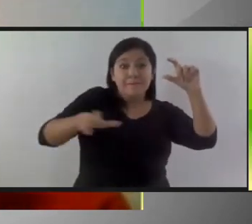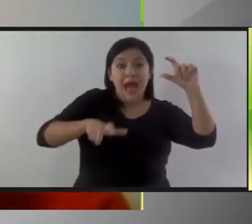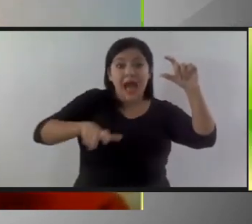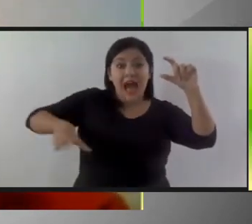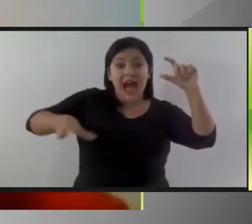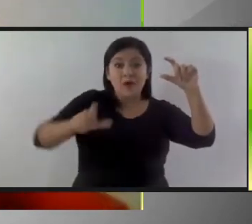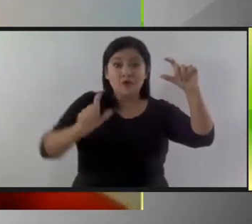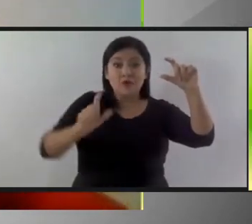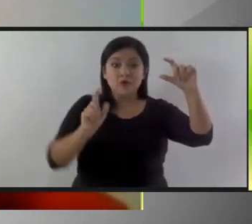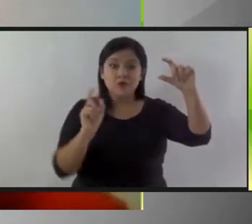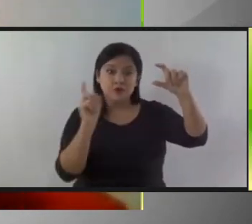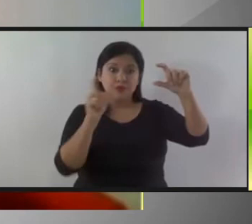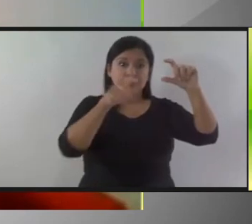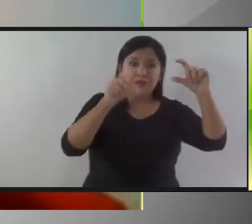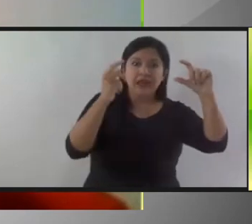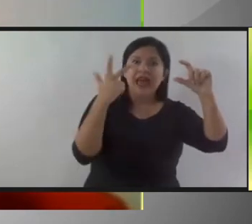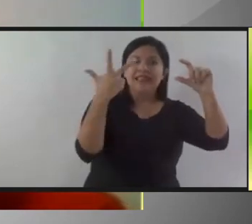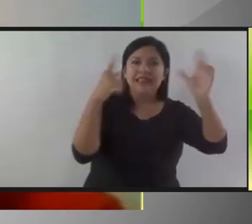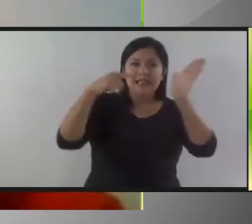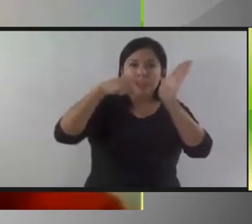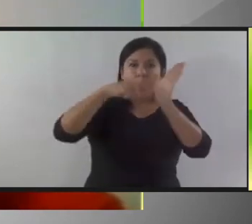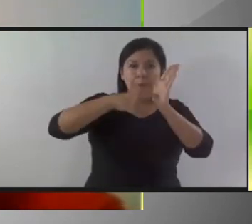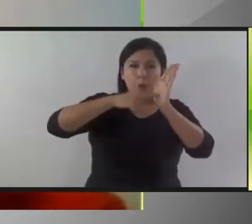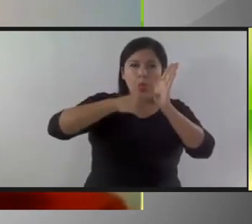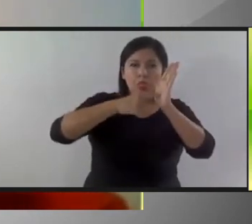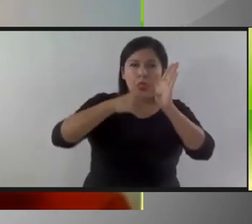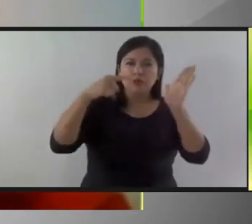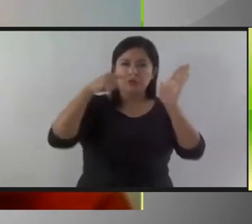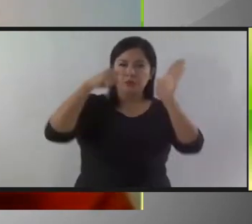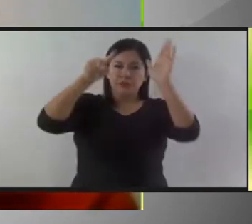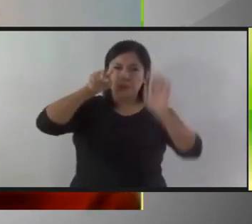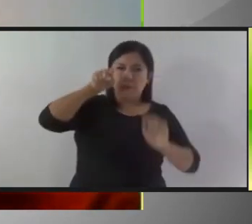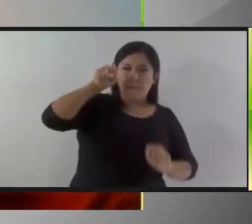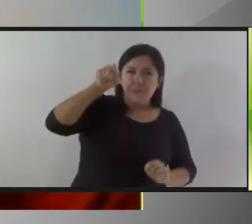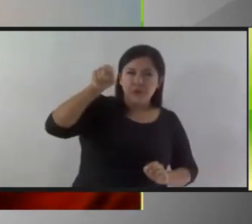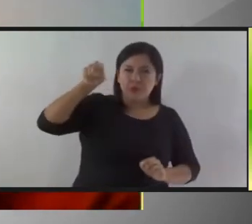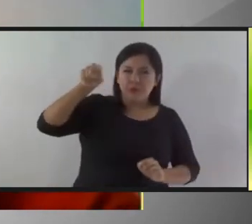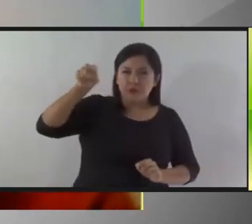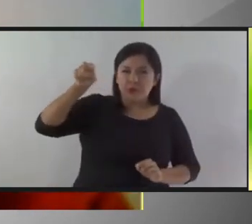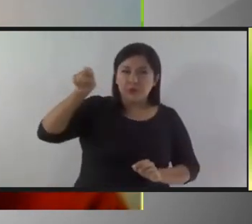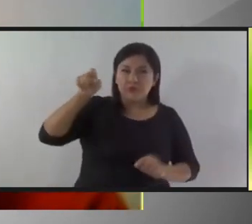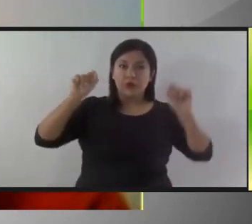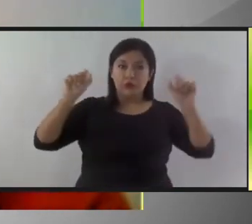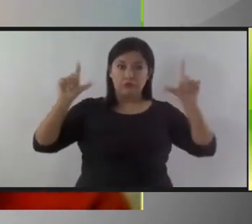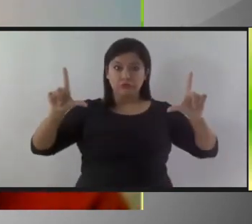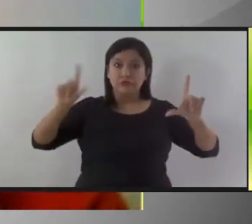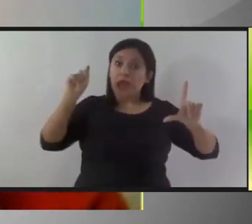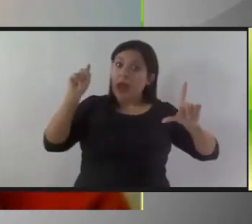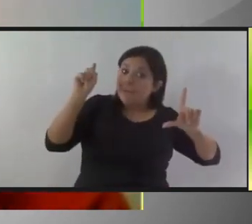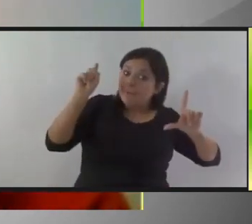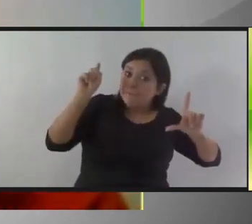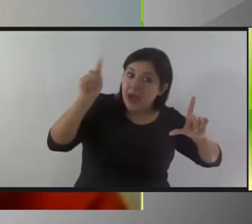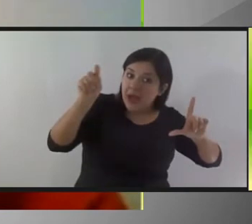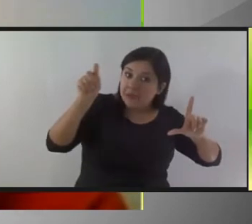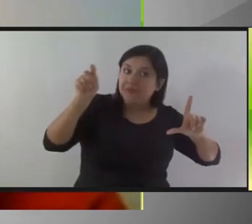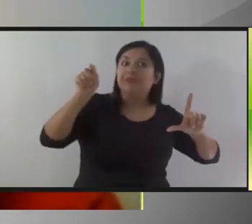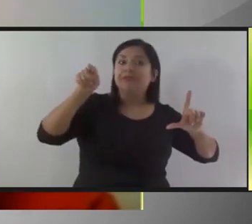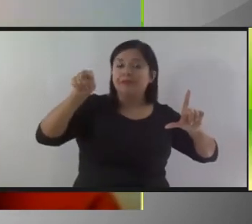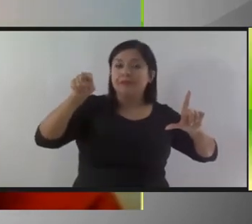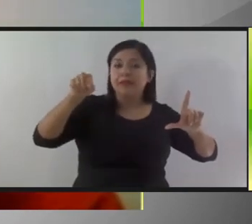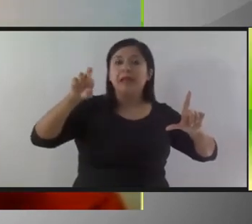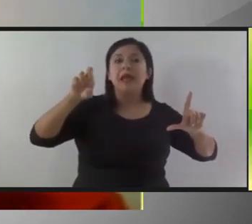mouse hacia los tres puntitos de color azul que están en la pantalla del intérprete, hagan clic en